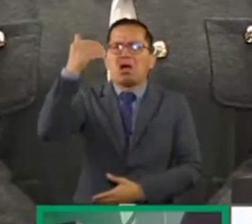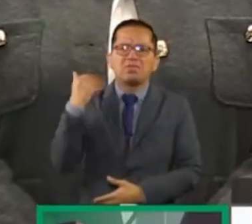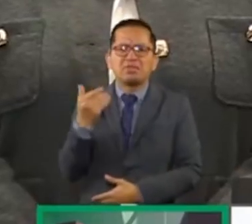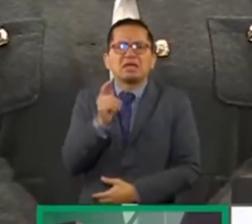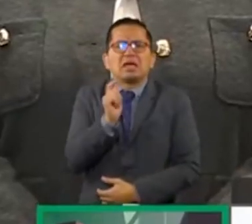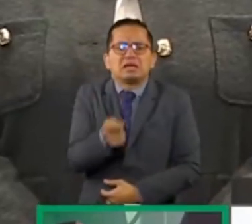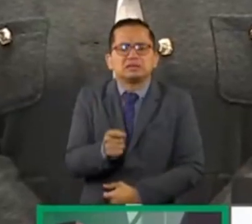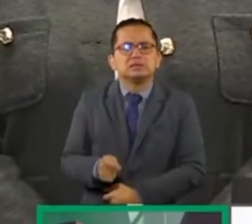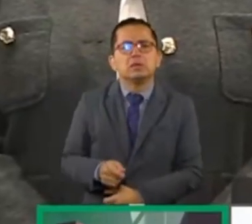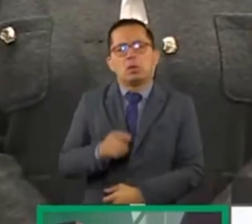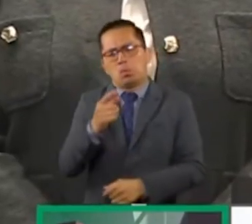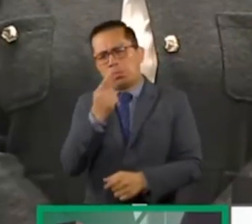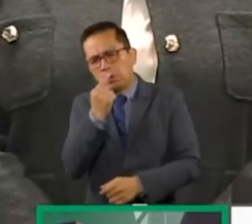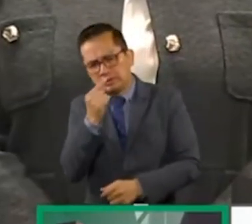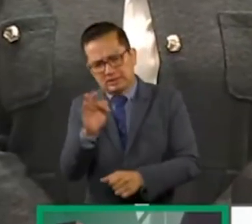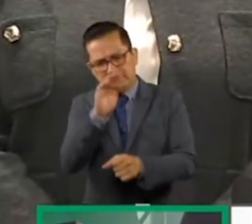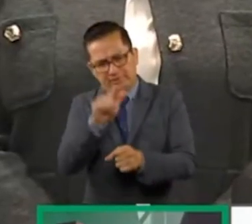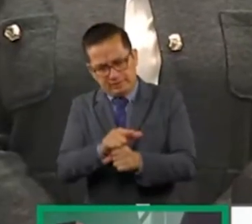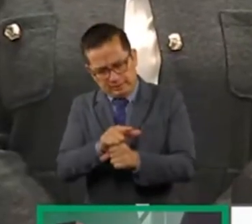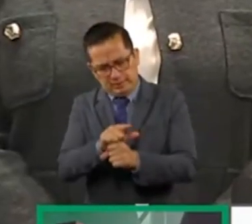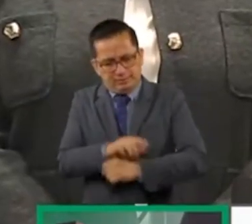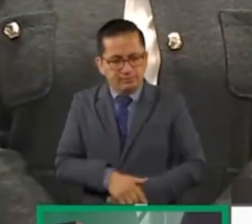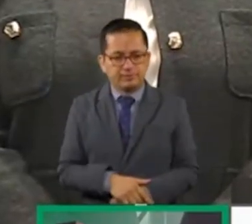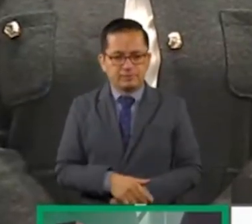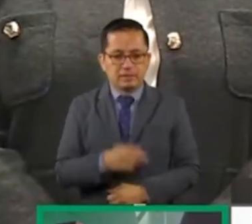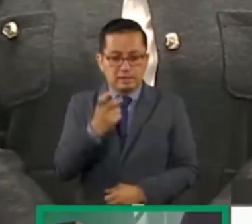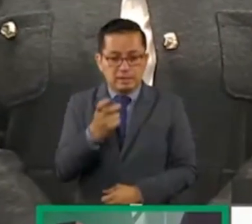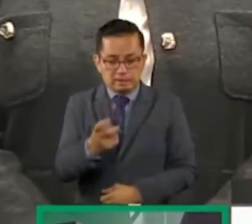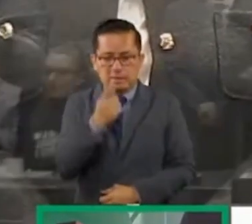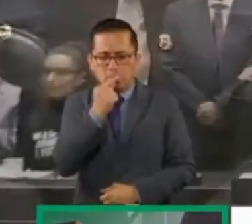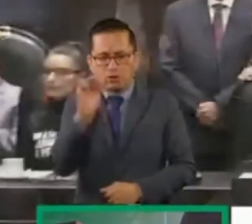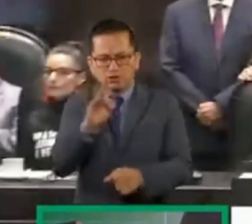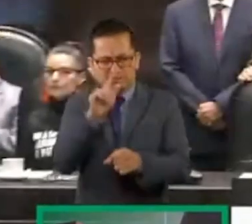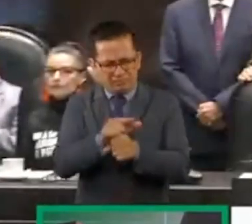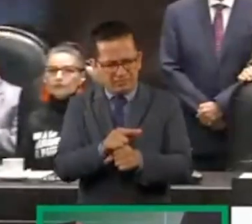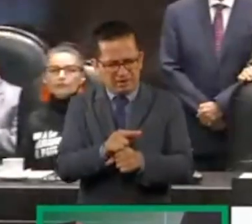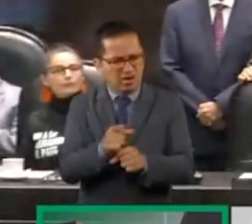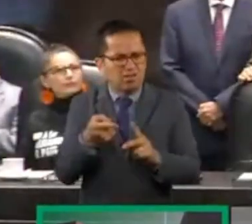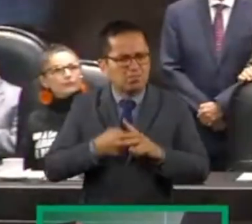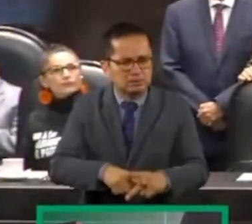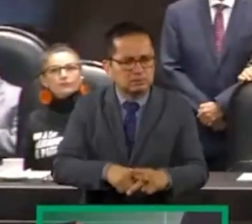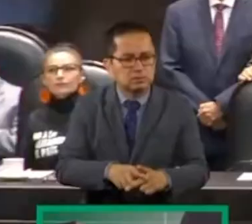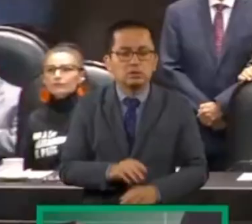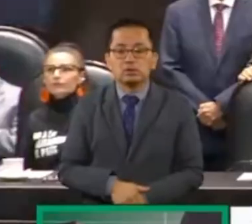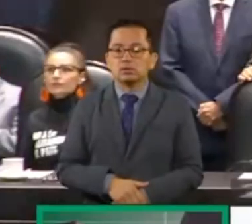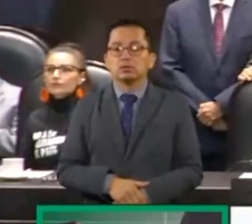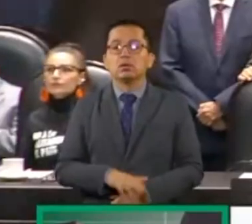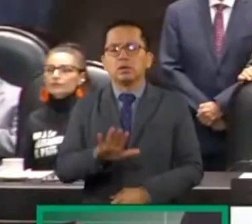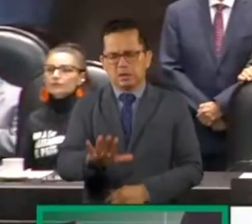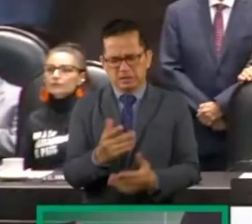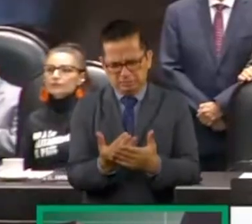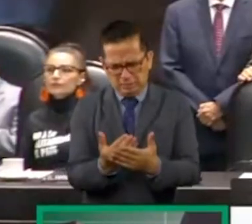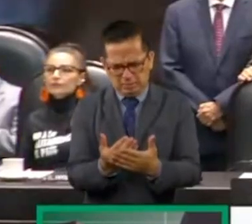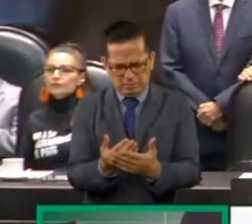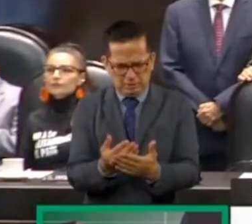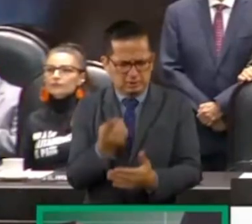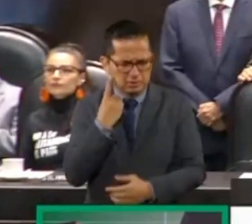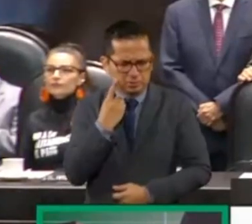nació como un esfuerzo para mejorar. Permítame, la oradora. ¿Sí? Permítame. Diputada García de León, ¿con qué